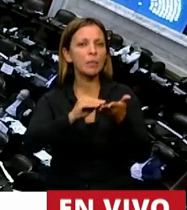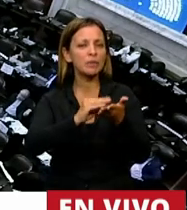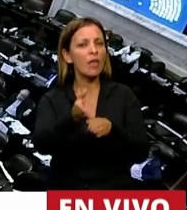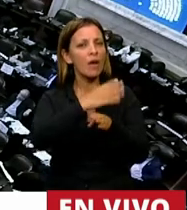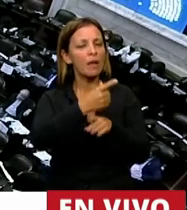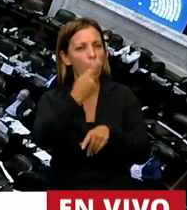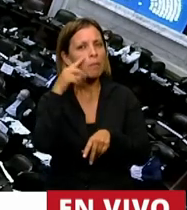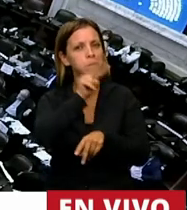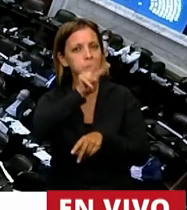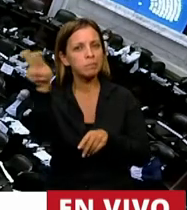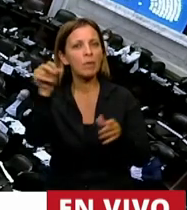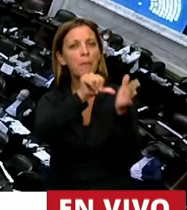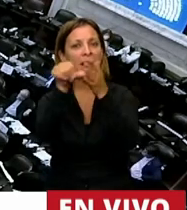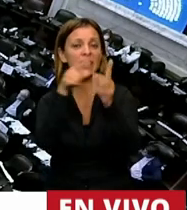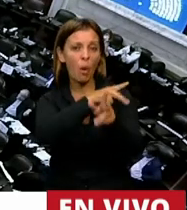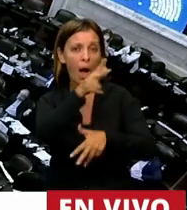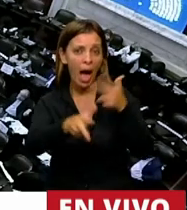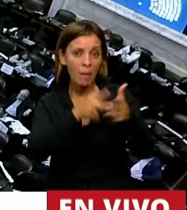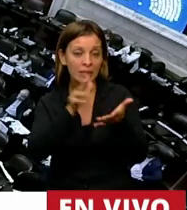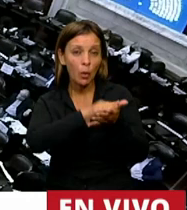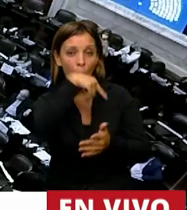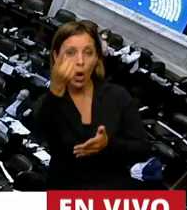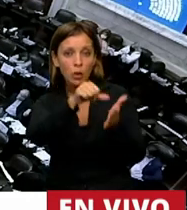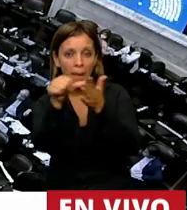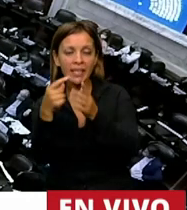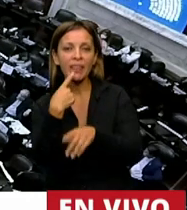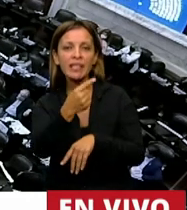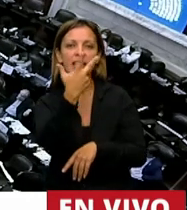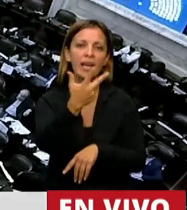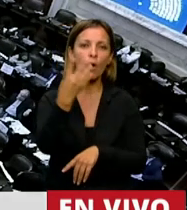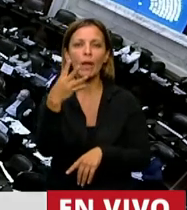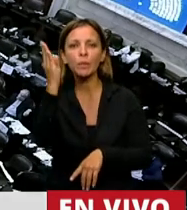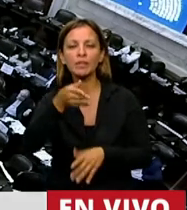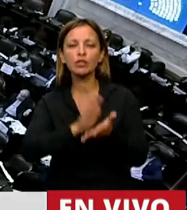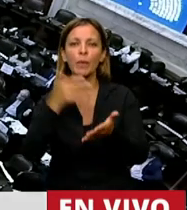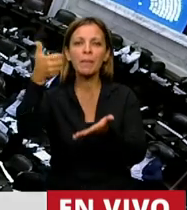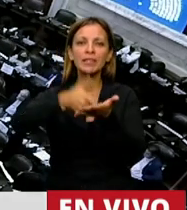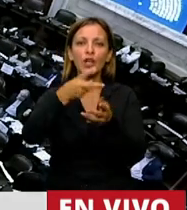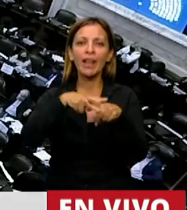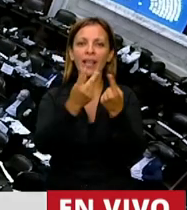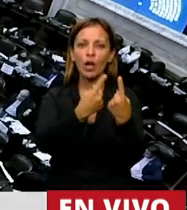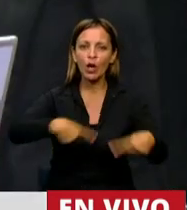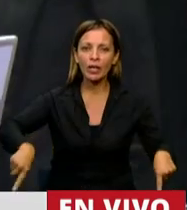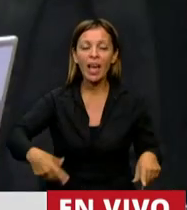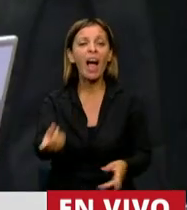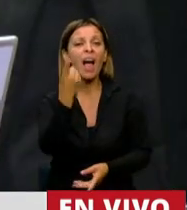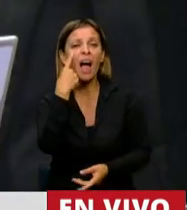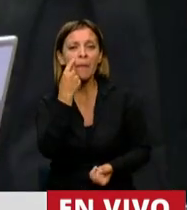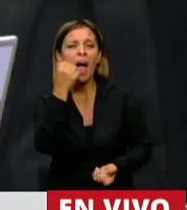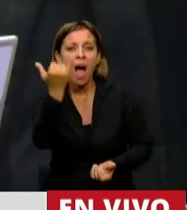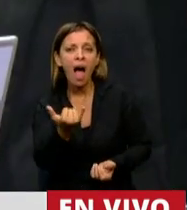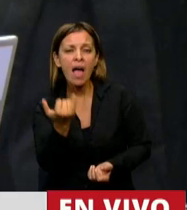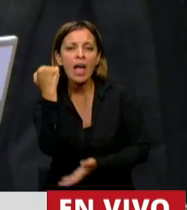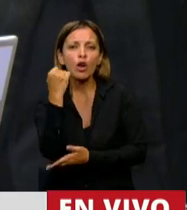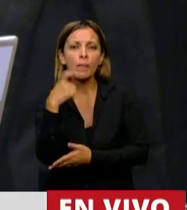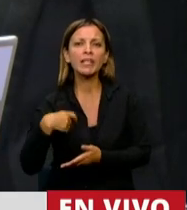los países de los que habló, que tienen 3 y 4% de inversión en tecnología, a ver si tienen economías